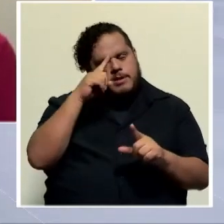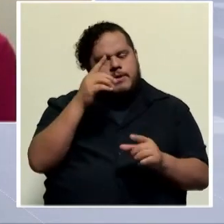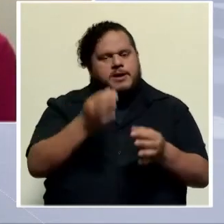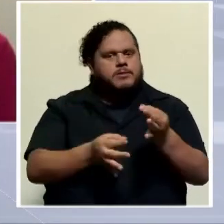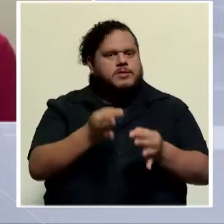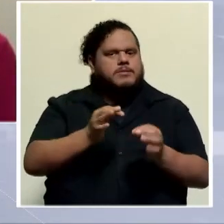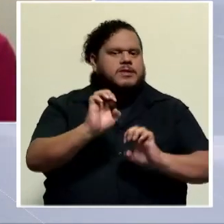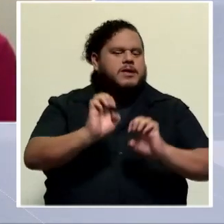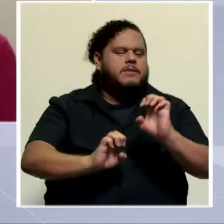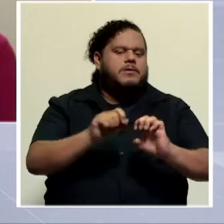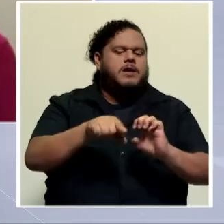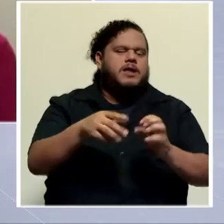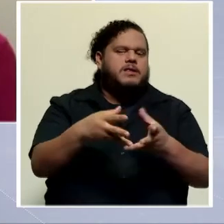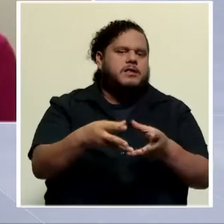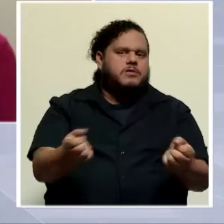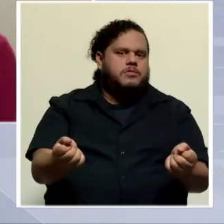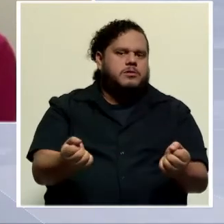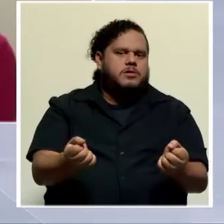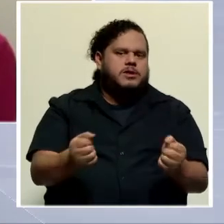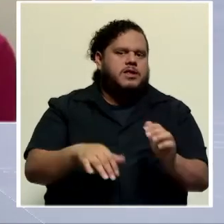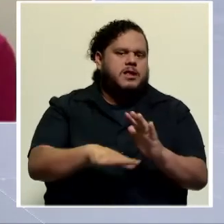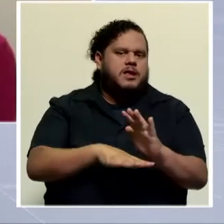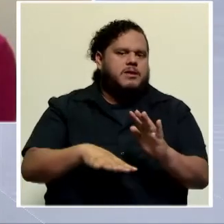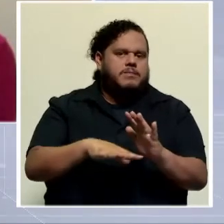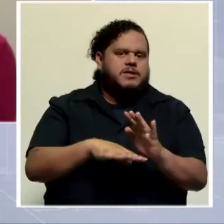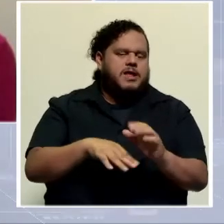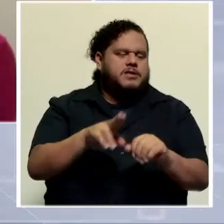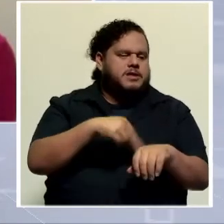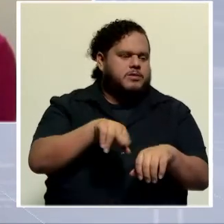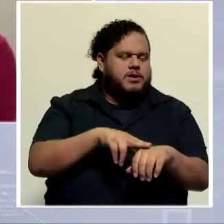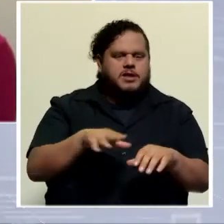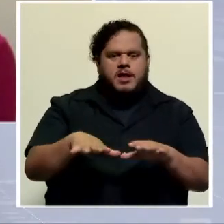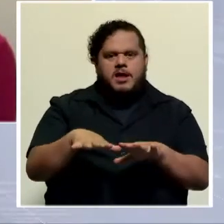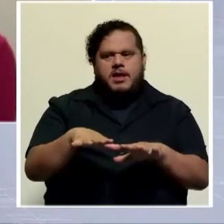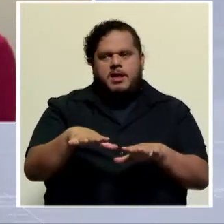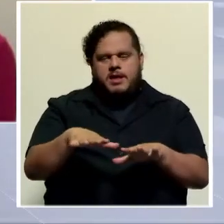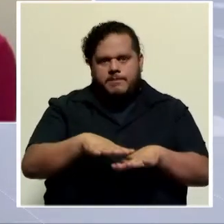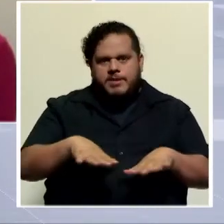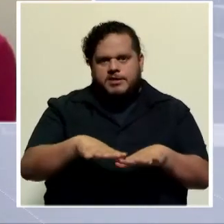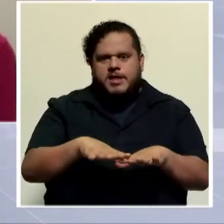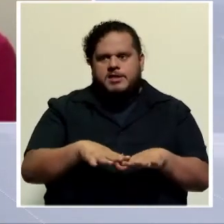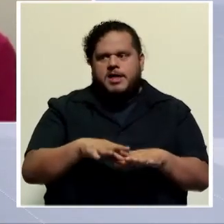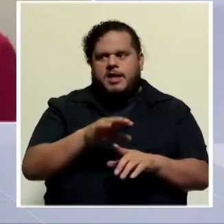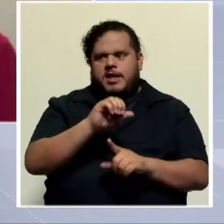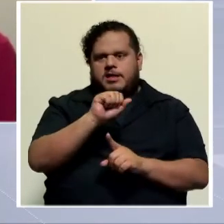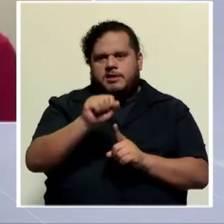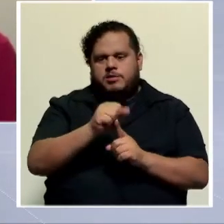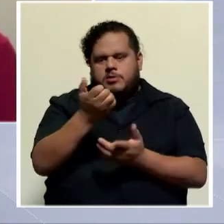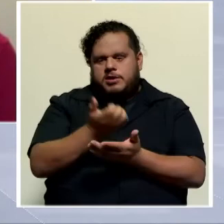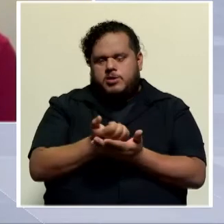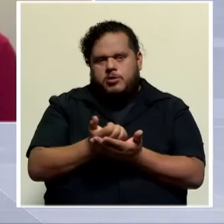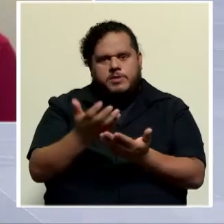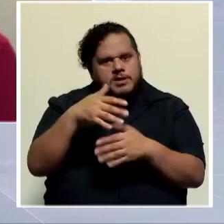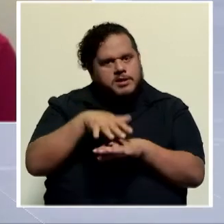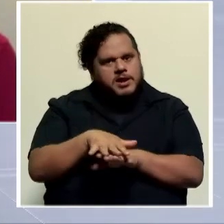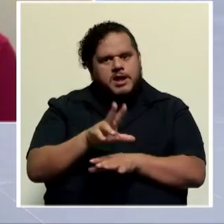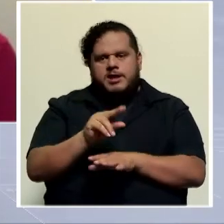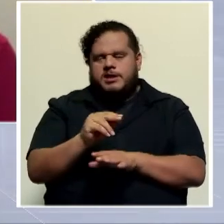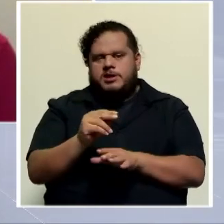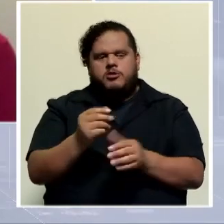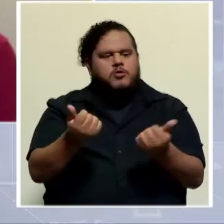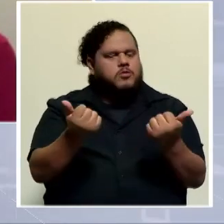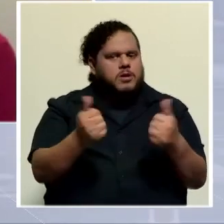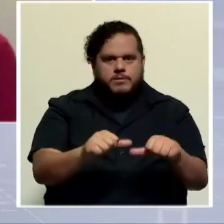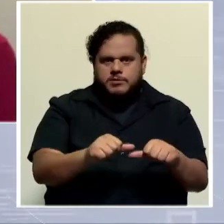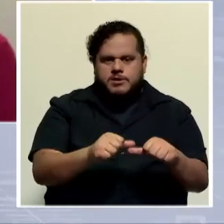justamente evaluar esas soluciones basadas en naturaleza, basadas en soluciones económicas integrales y no apostar